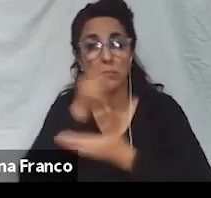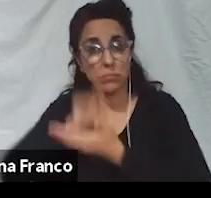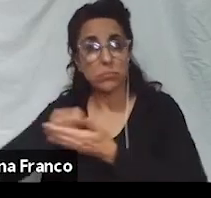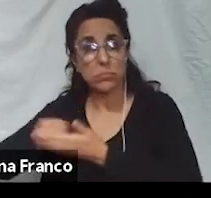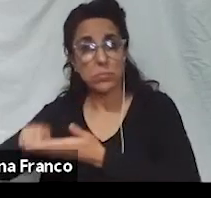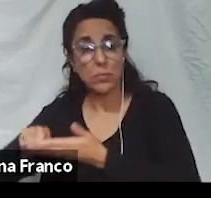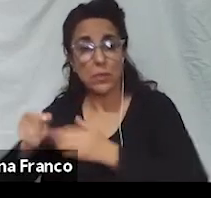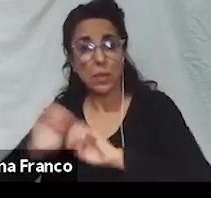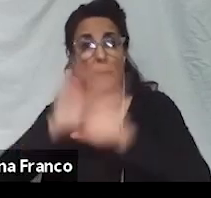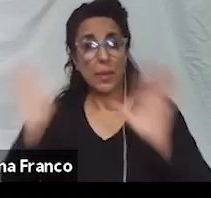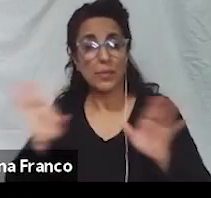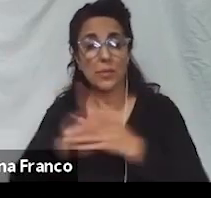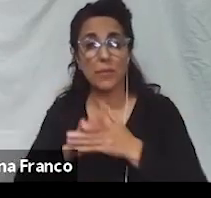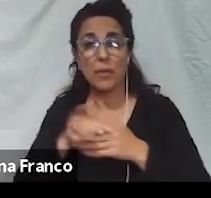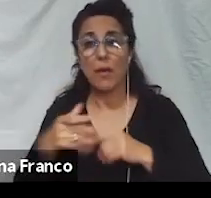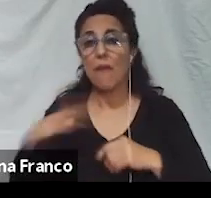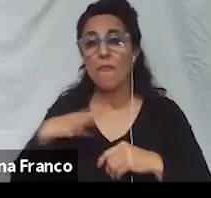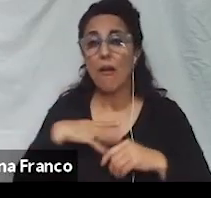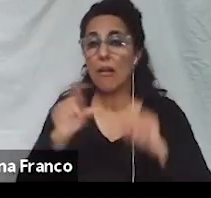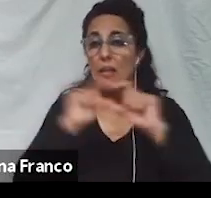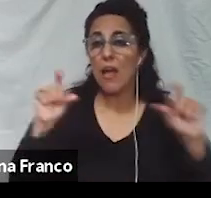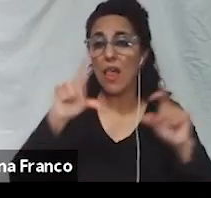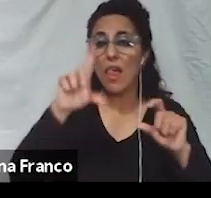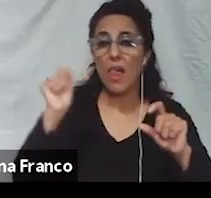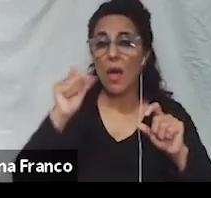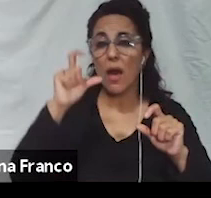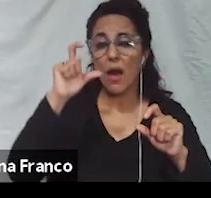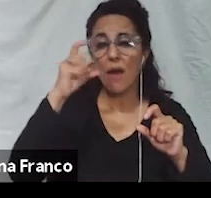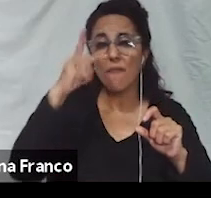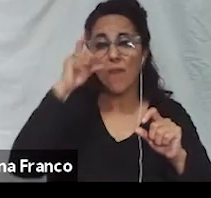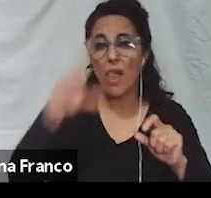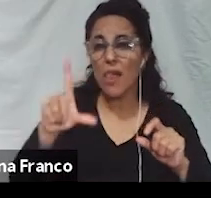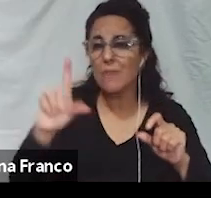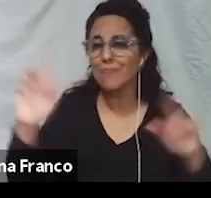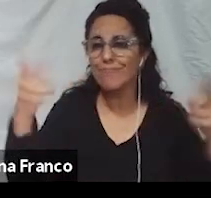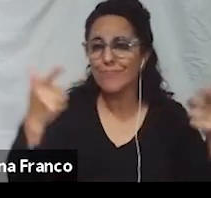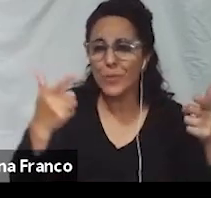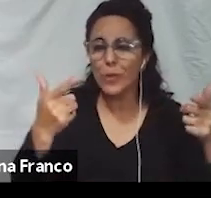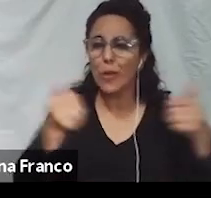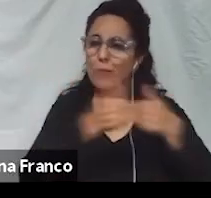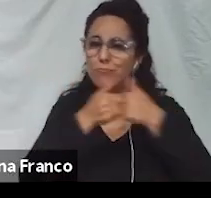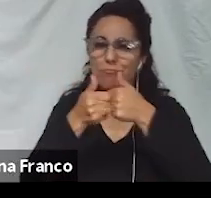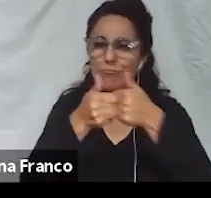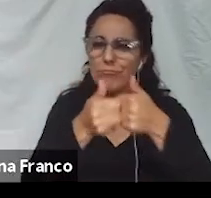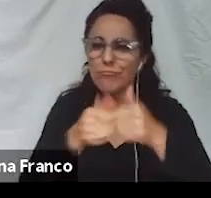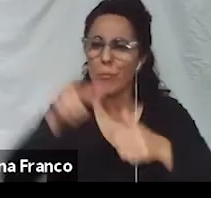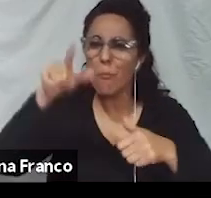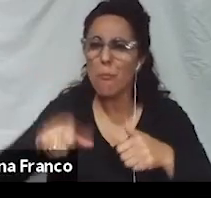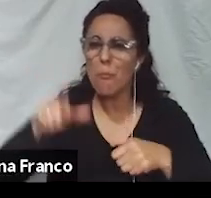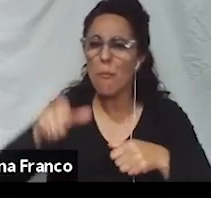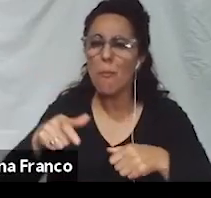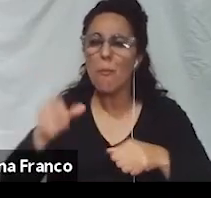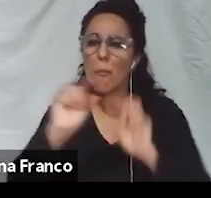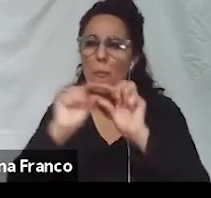un botón que no tiene etiqueta label, que no tiene un título, entonces cuando lo navego con lector de pantalla me